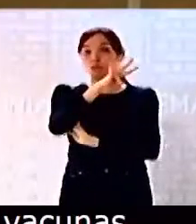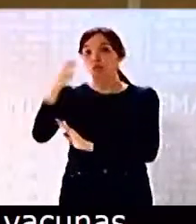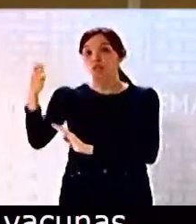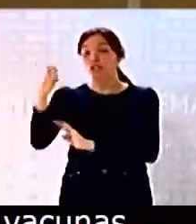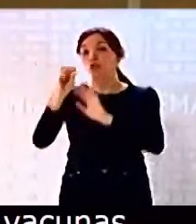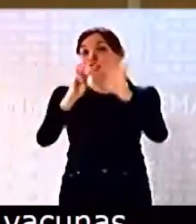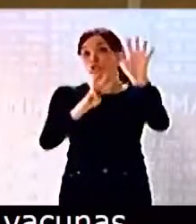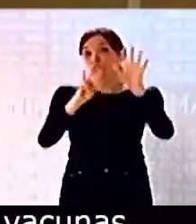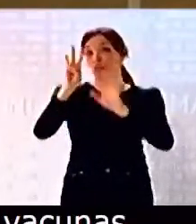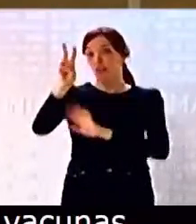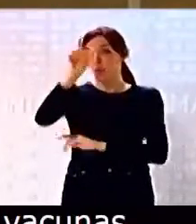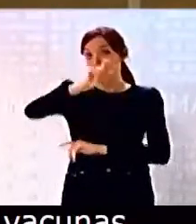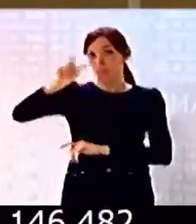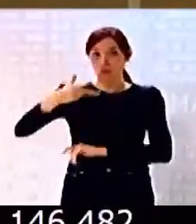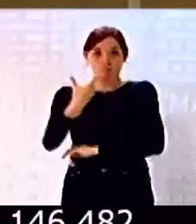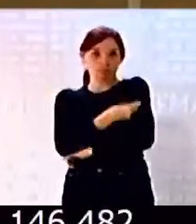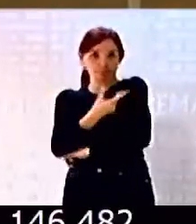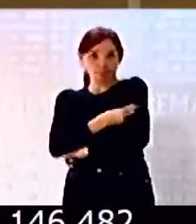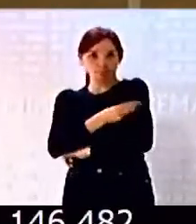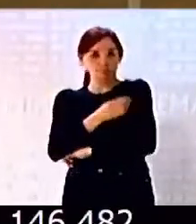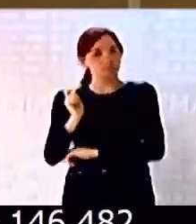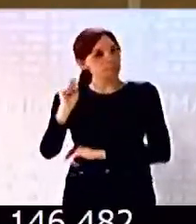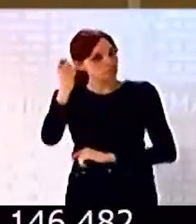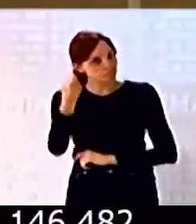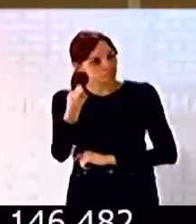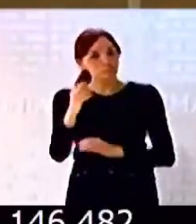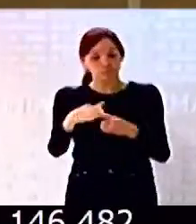146.482 personas y que ya tengamos